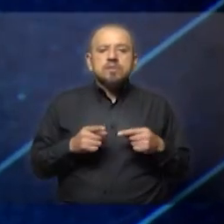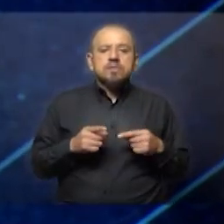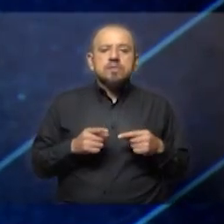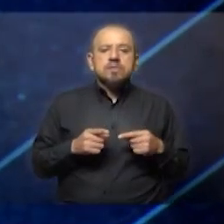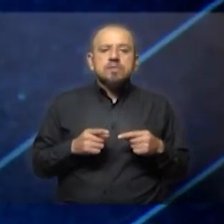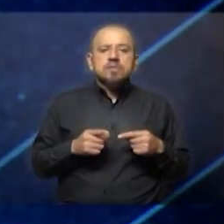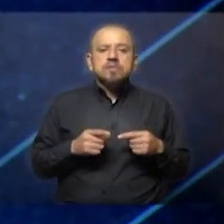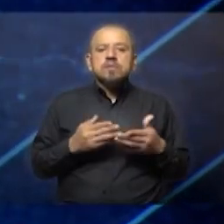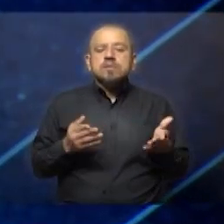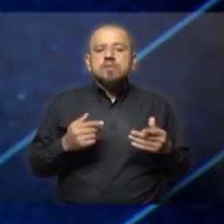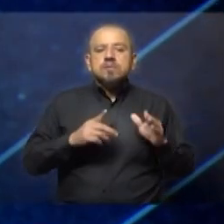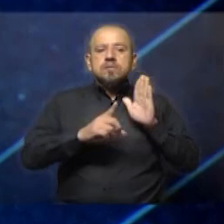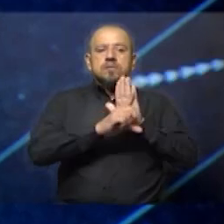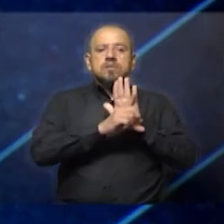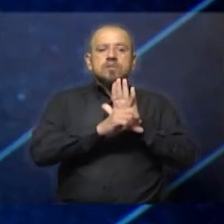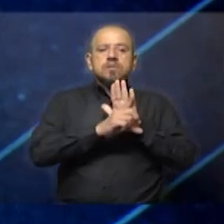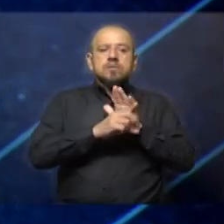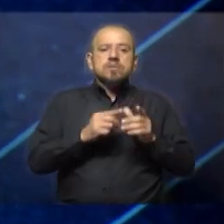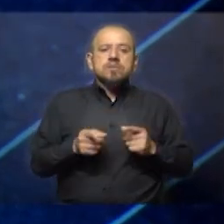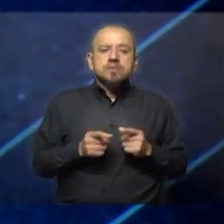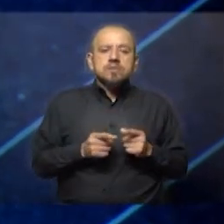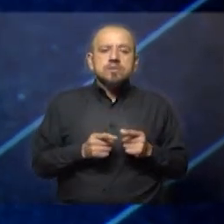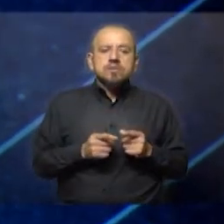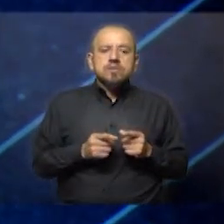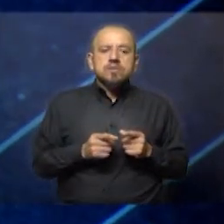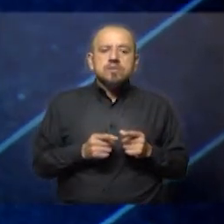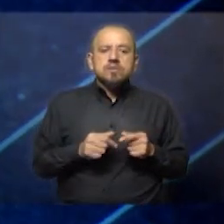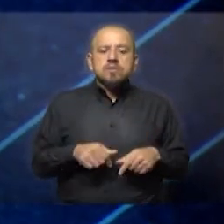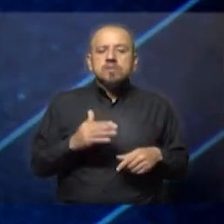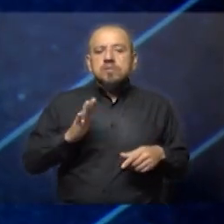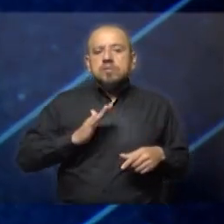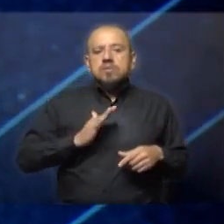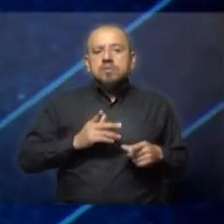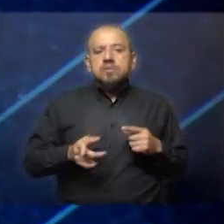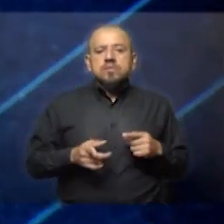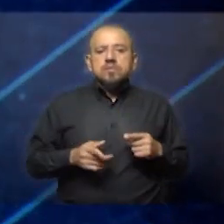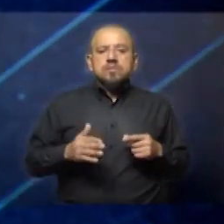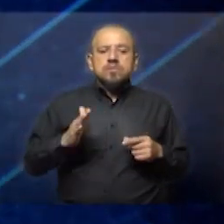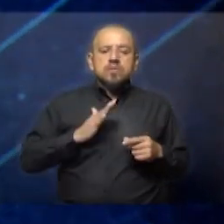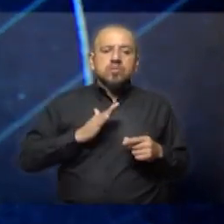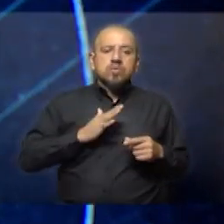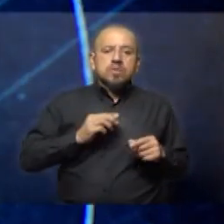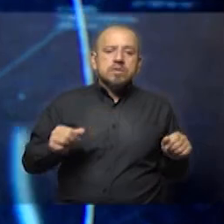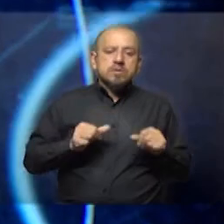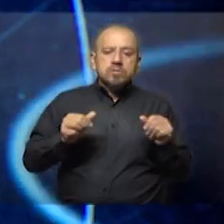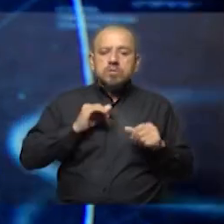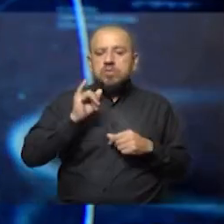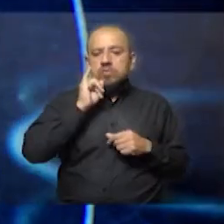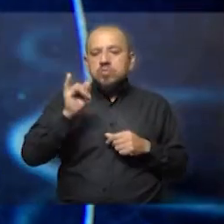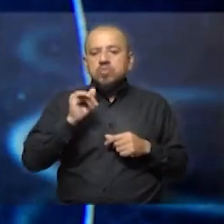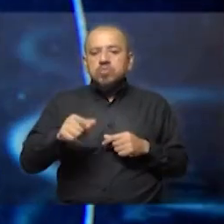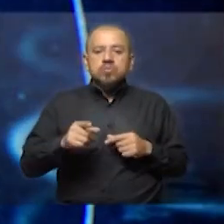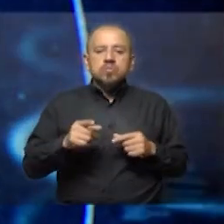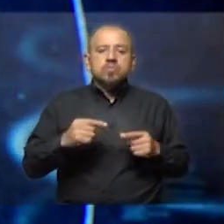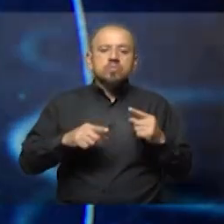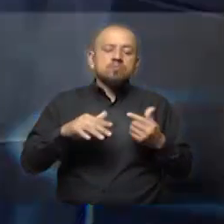una ley que quiere favorecer a la mujer por ejemplo si una mujer hace una denuncia no ante